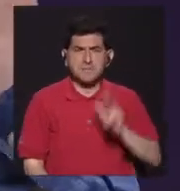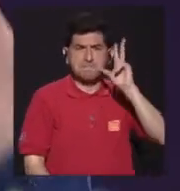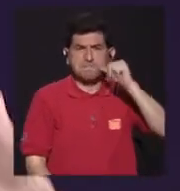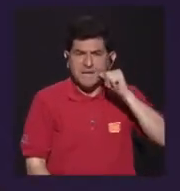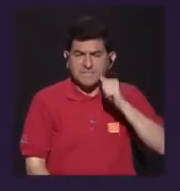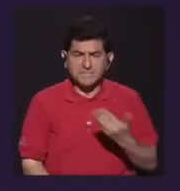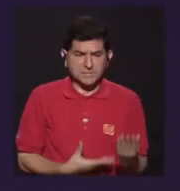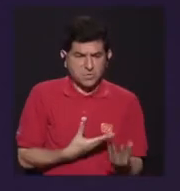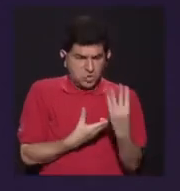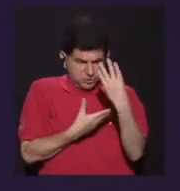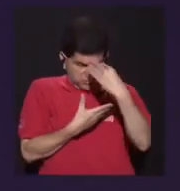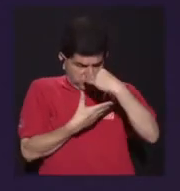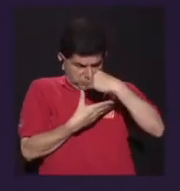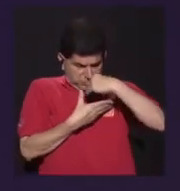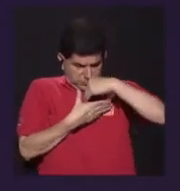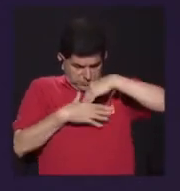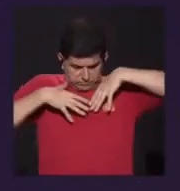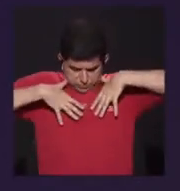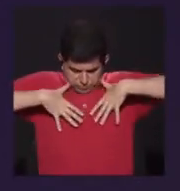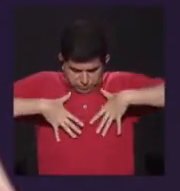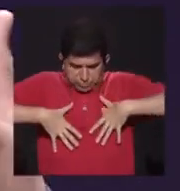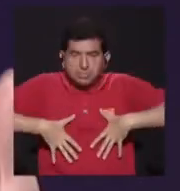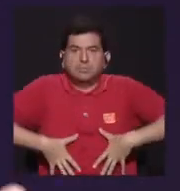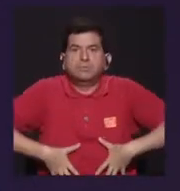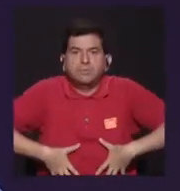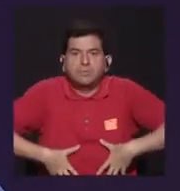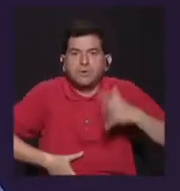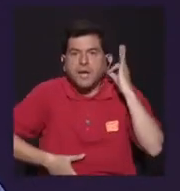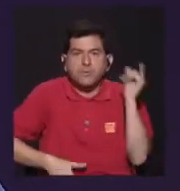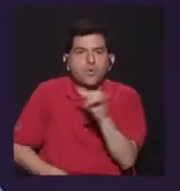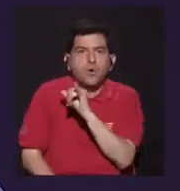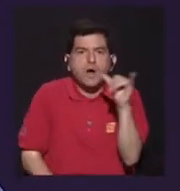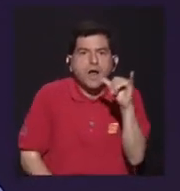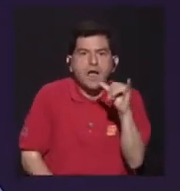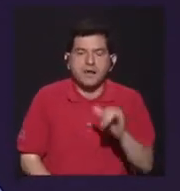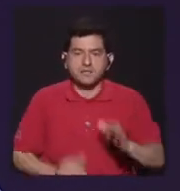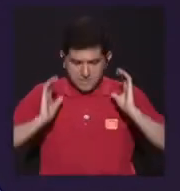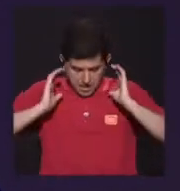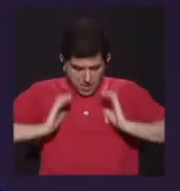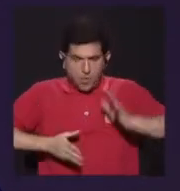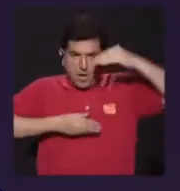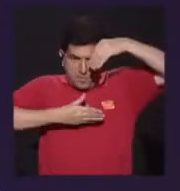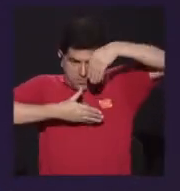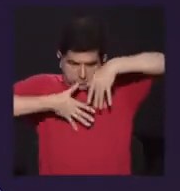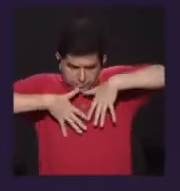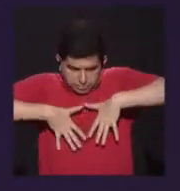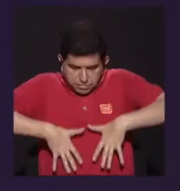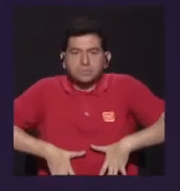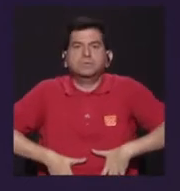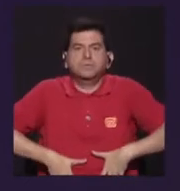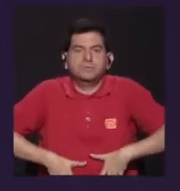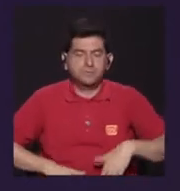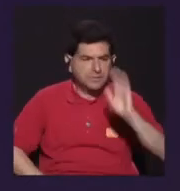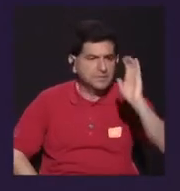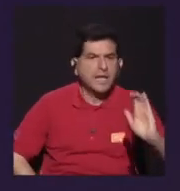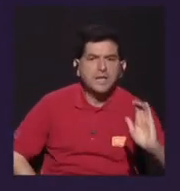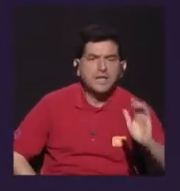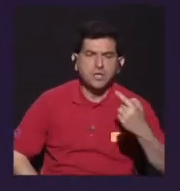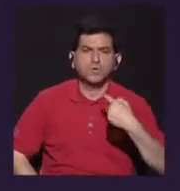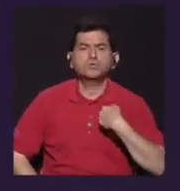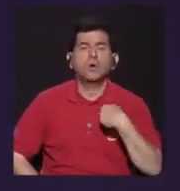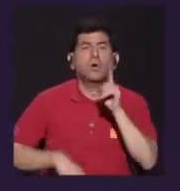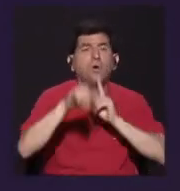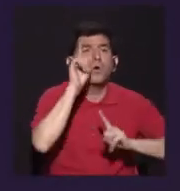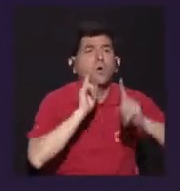me ingresa por el cuerpo, y a las mujeres también les ingresa por el cuerpo. Desde que estamos pequeños, si